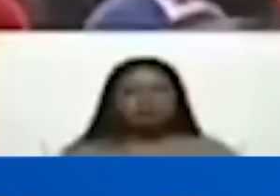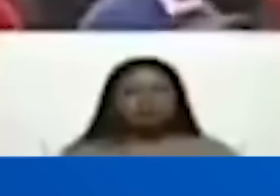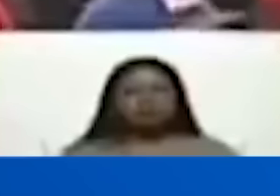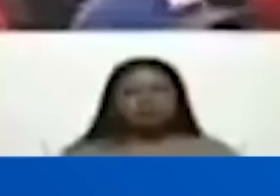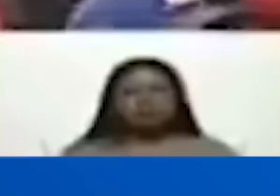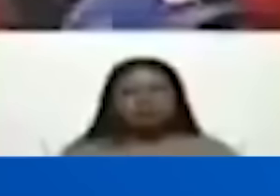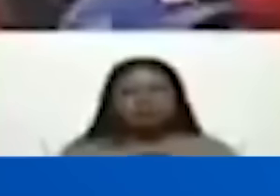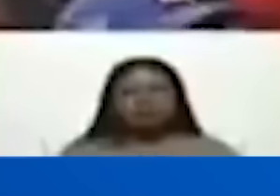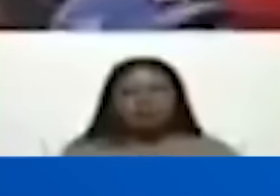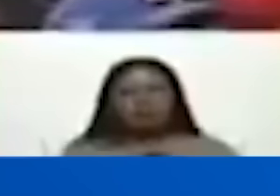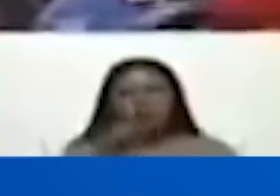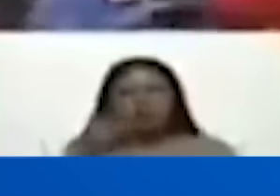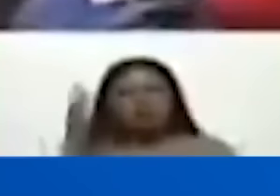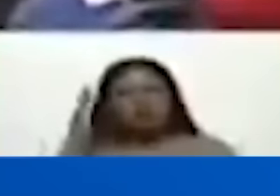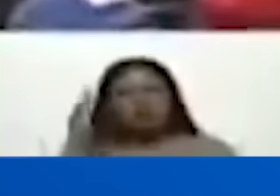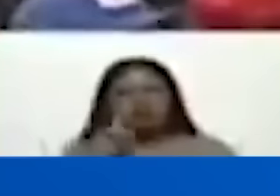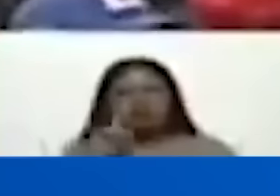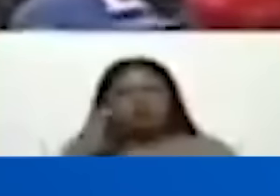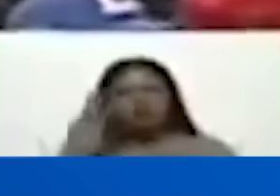Porque ustedes saben que